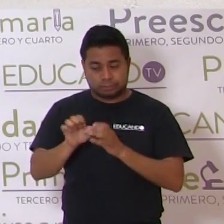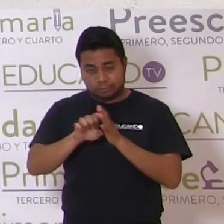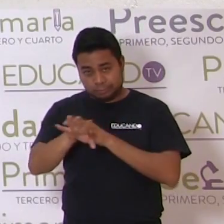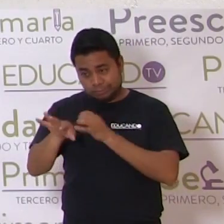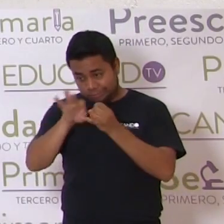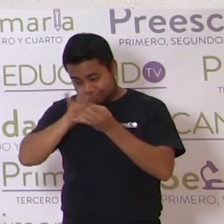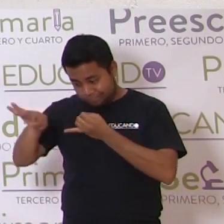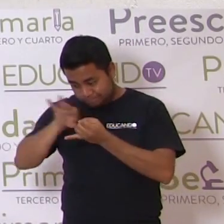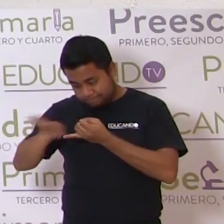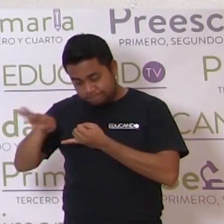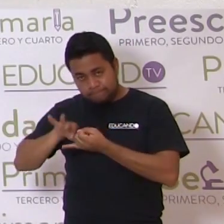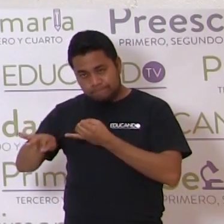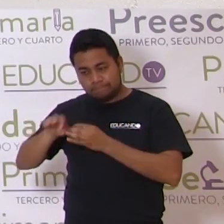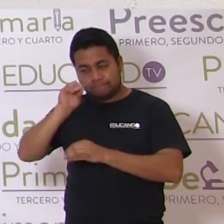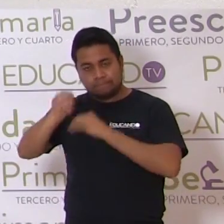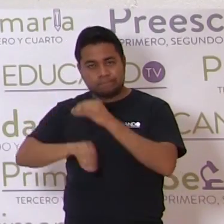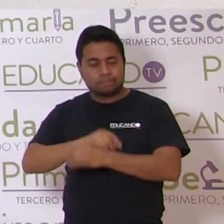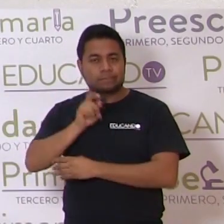de todo esto,